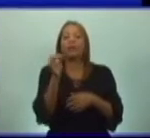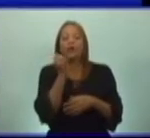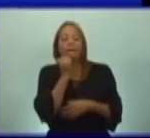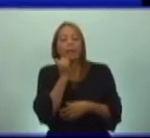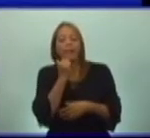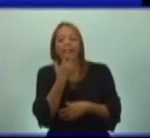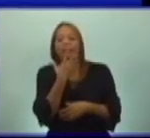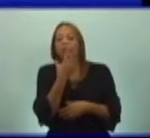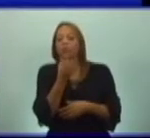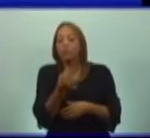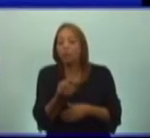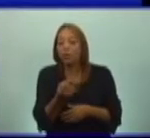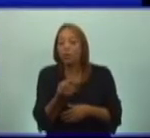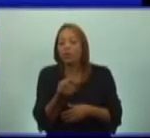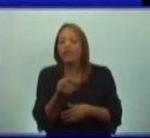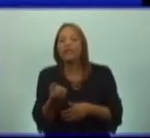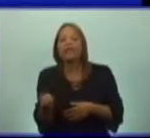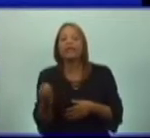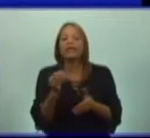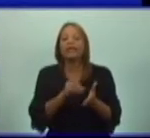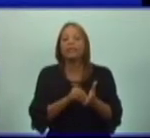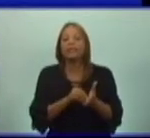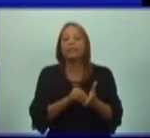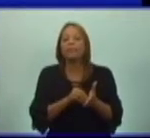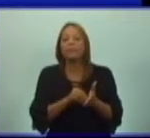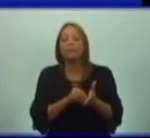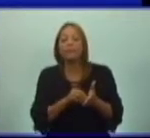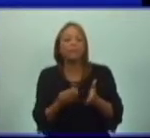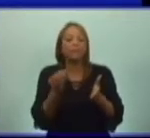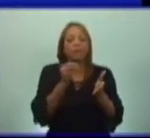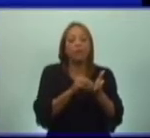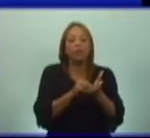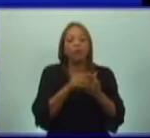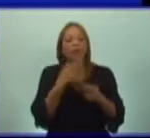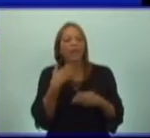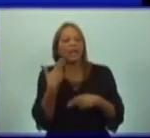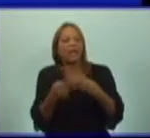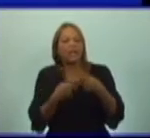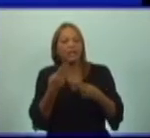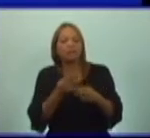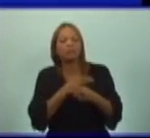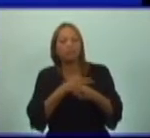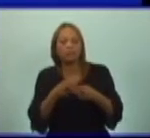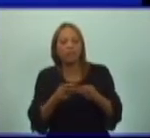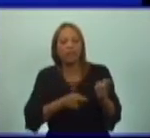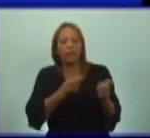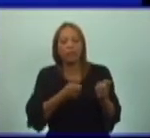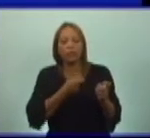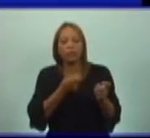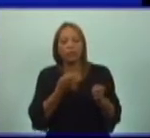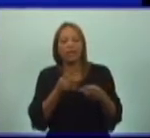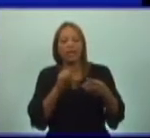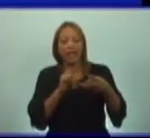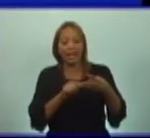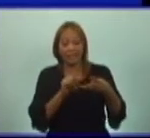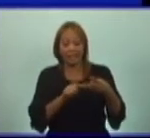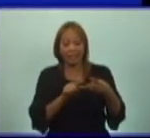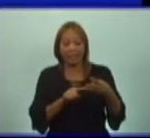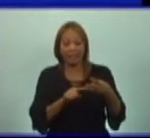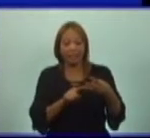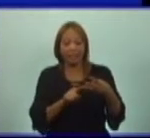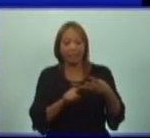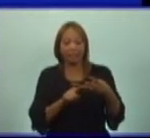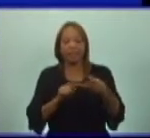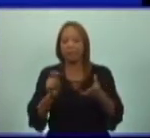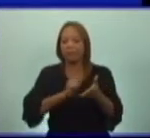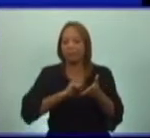te impresionó y valórala teniendo en cuenta su actuación. Y la tercera actividad,